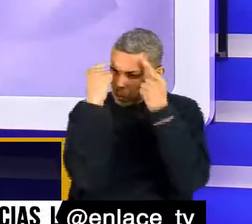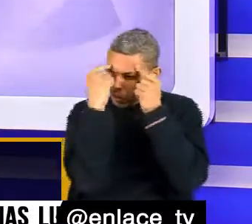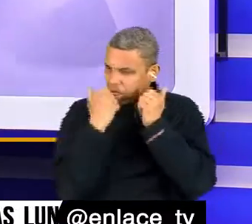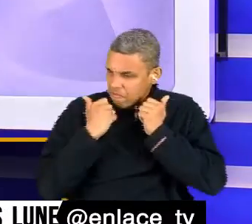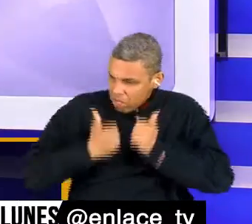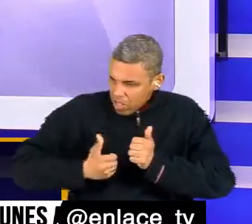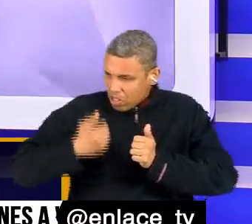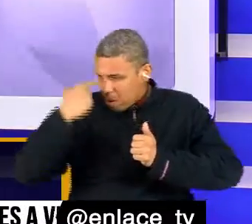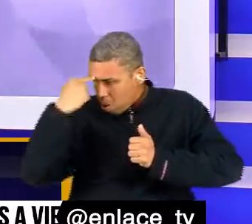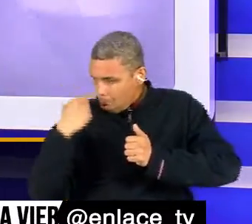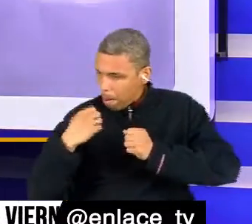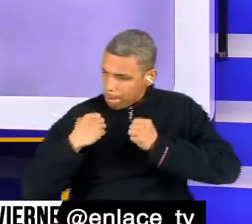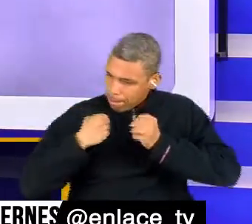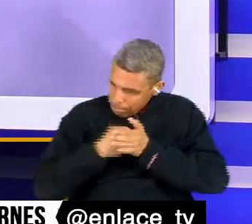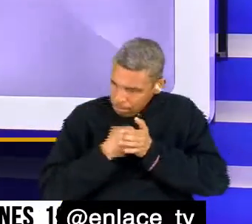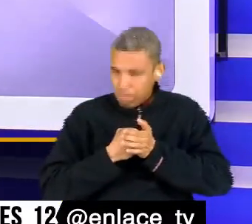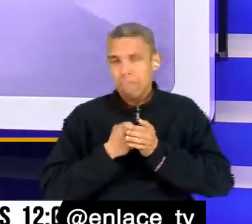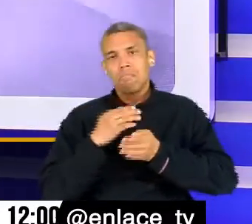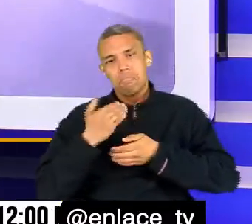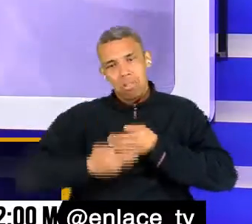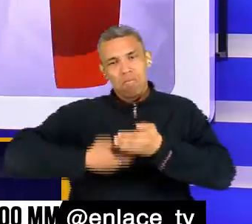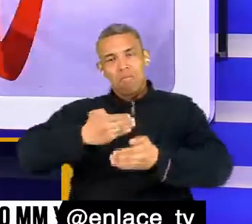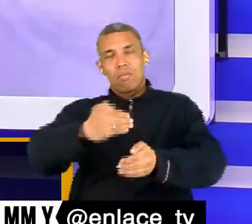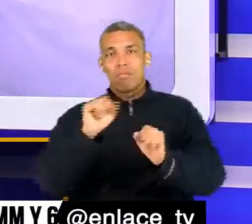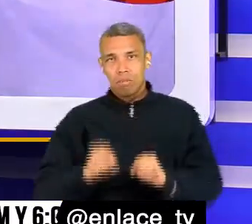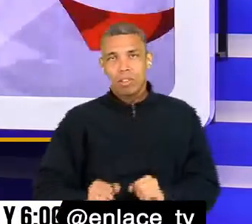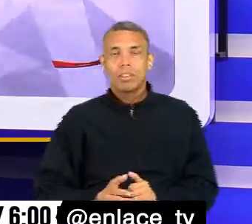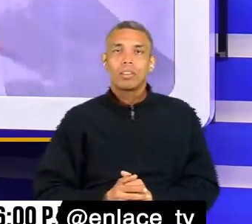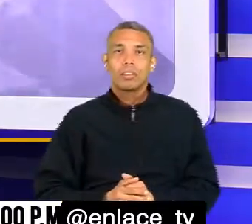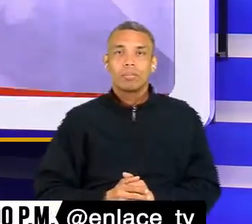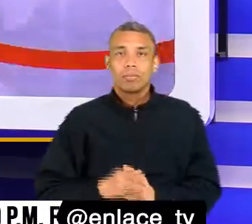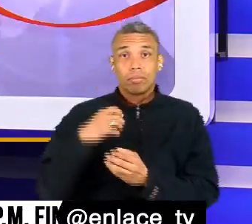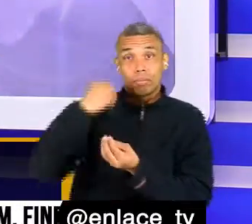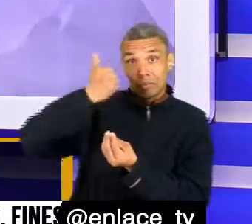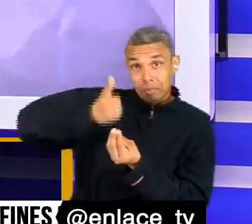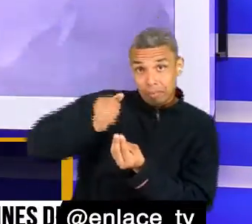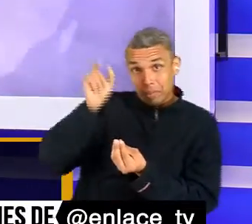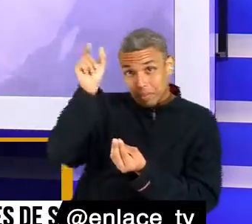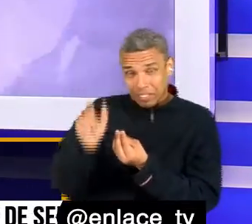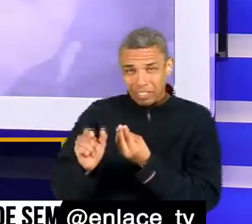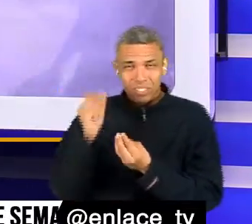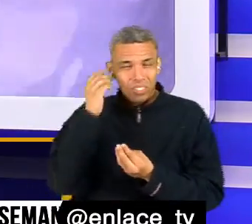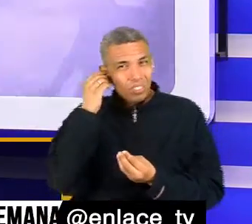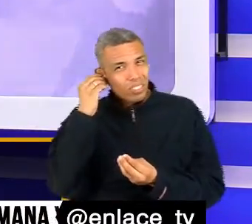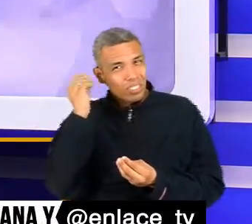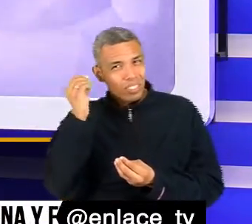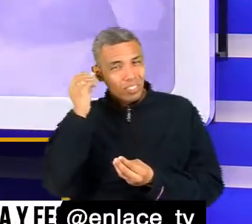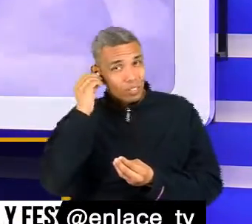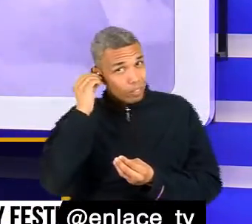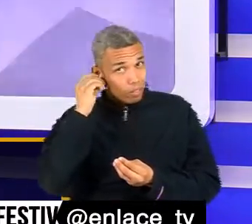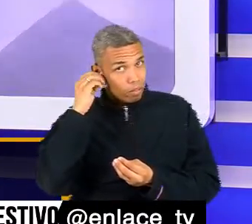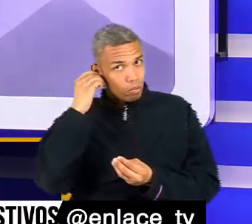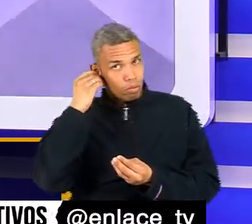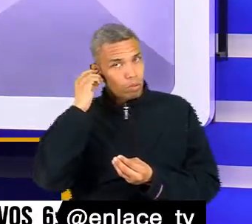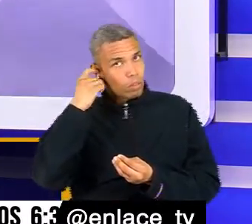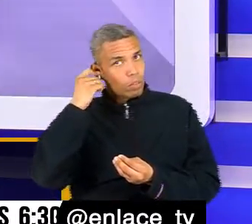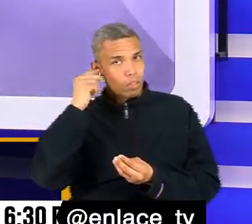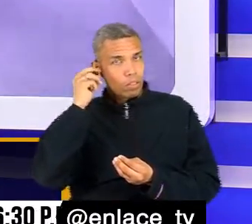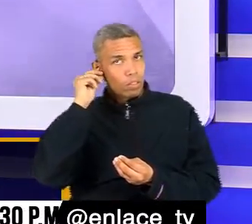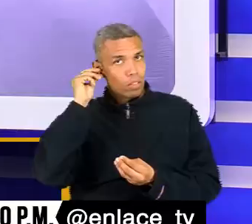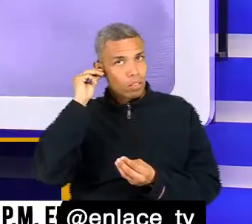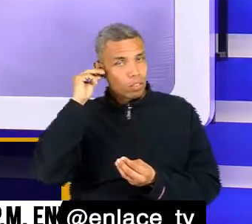continuar con este proceso que llevamos con el entrenador Guillermo, prepararnos más duro para